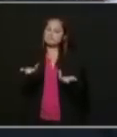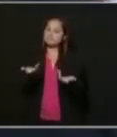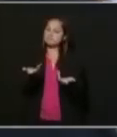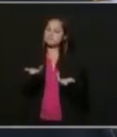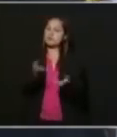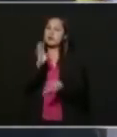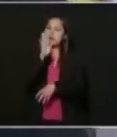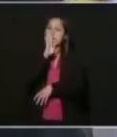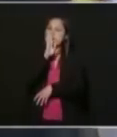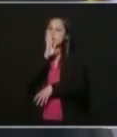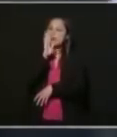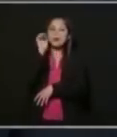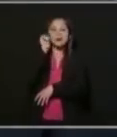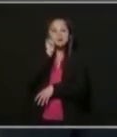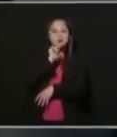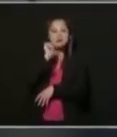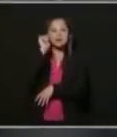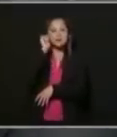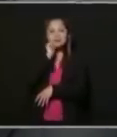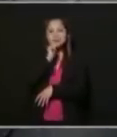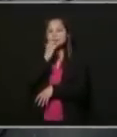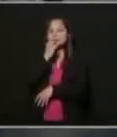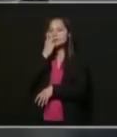fue que